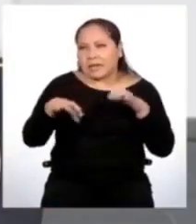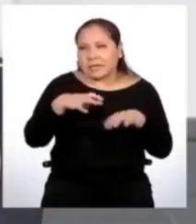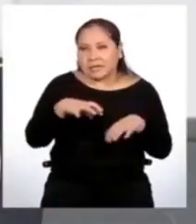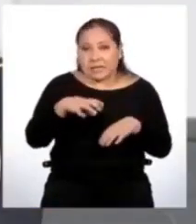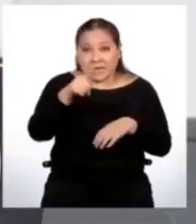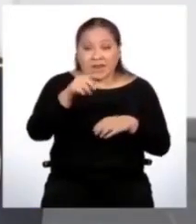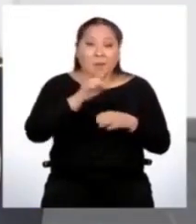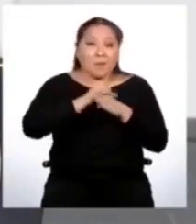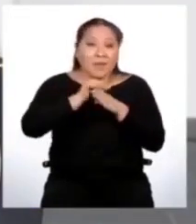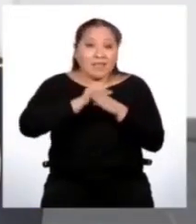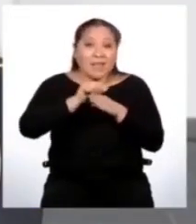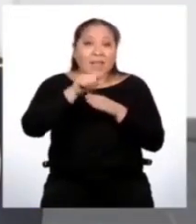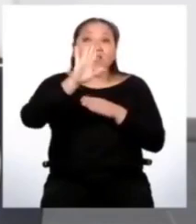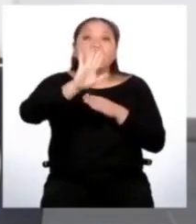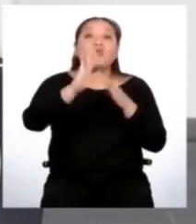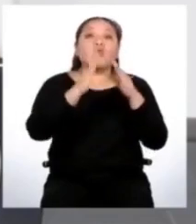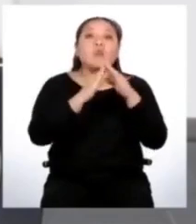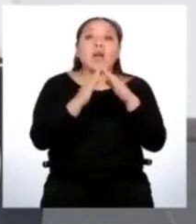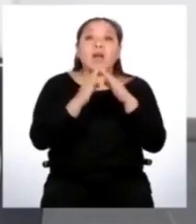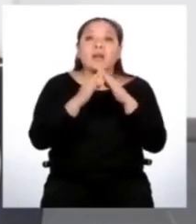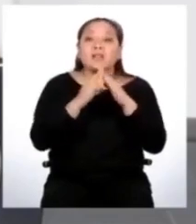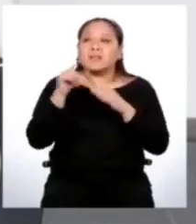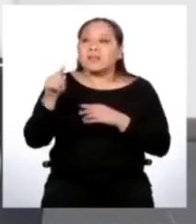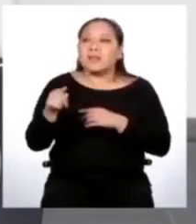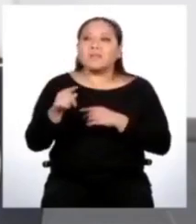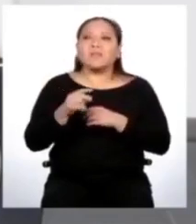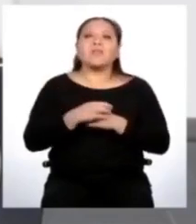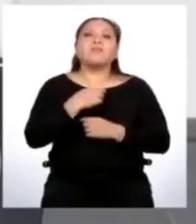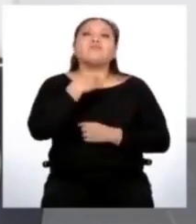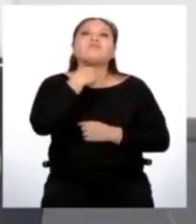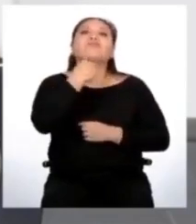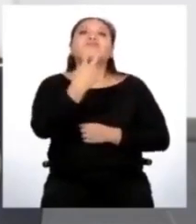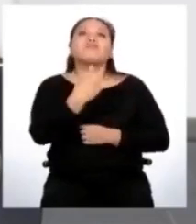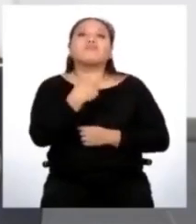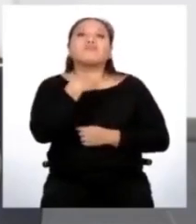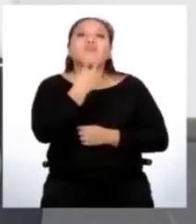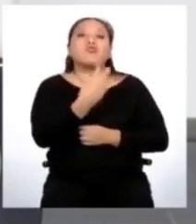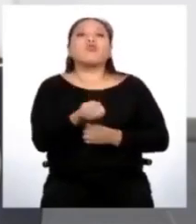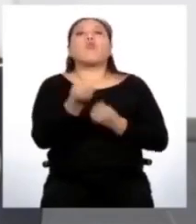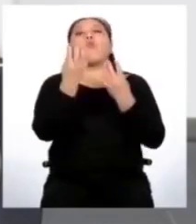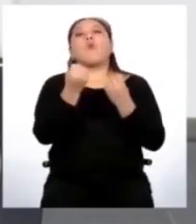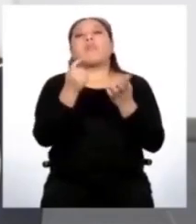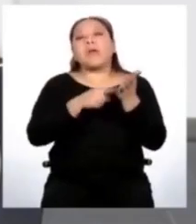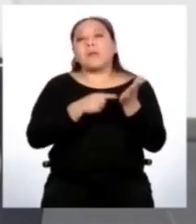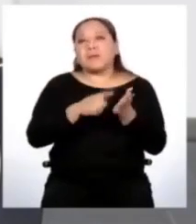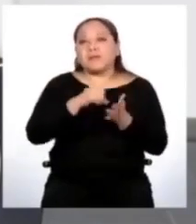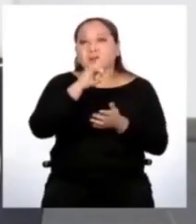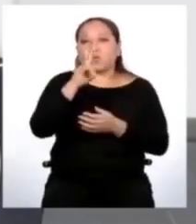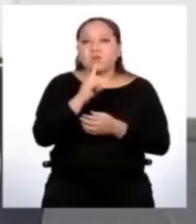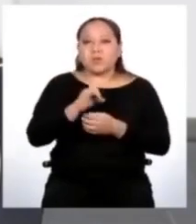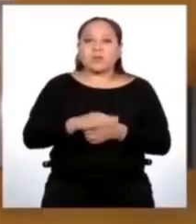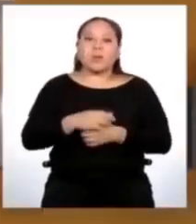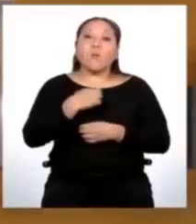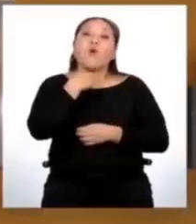en casa cuántas veces llegas a expresarte en un día a través de palabras o lenguaje no verbal?